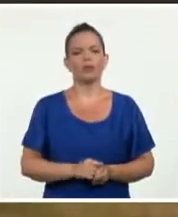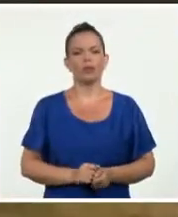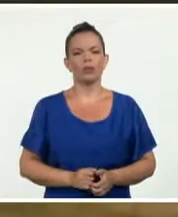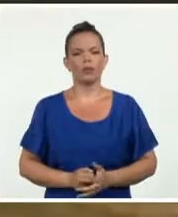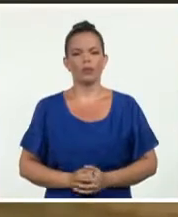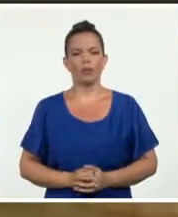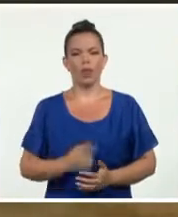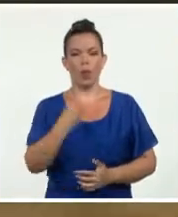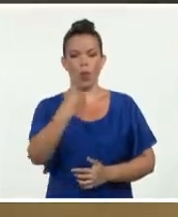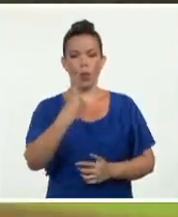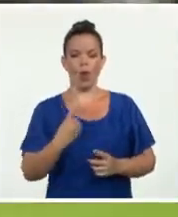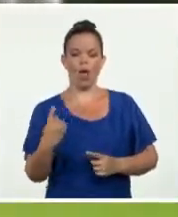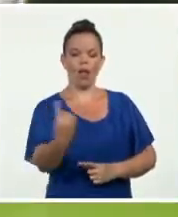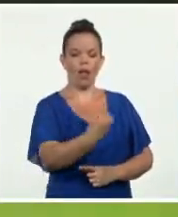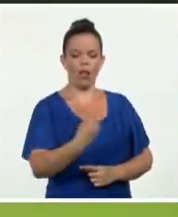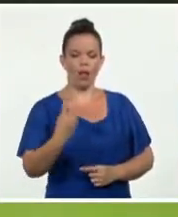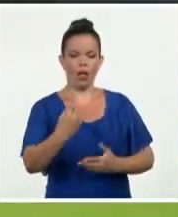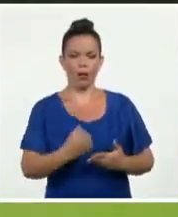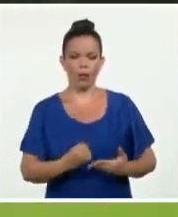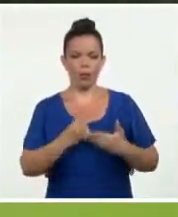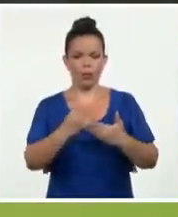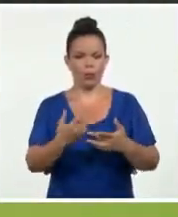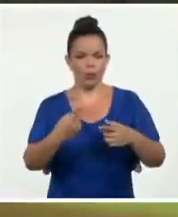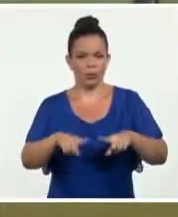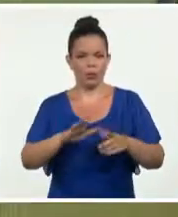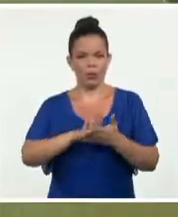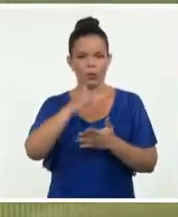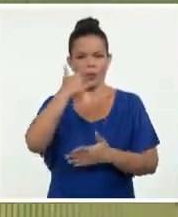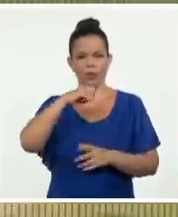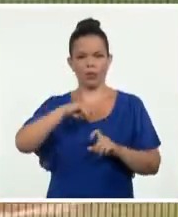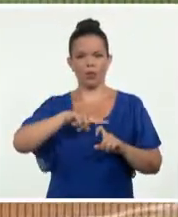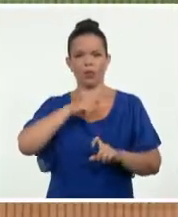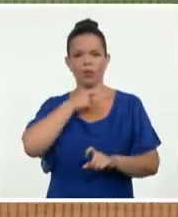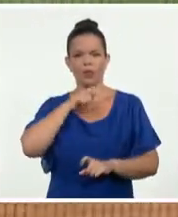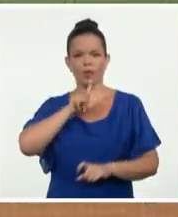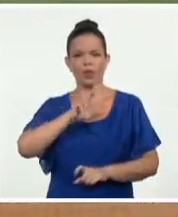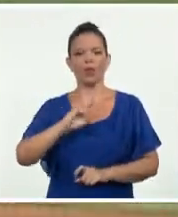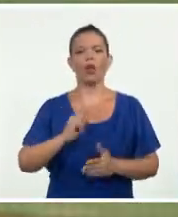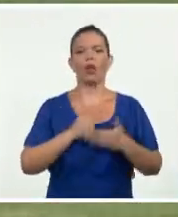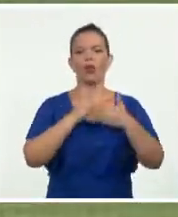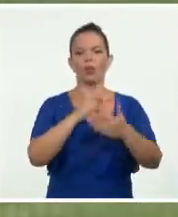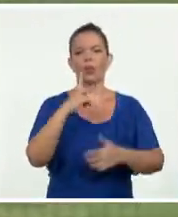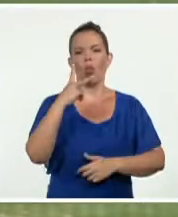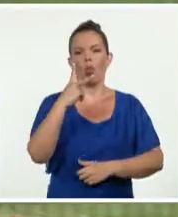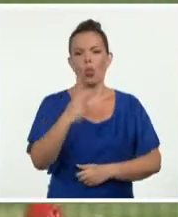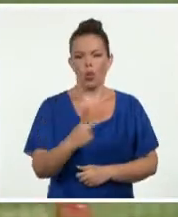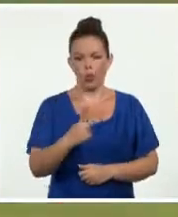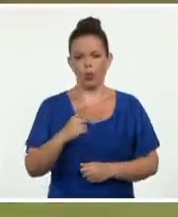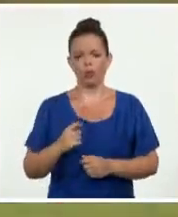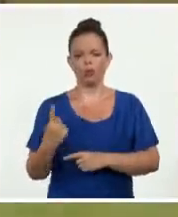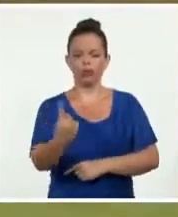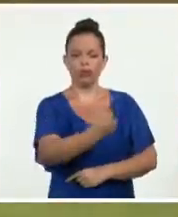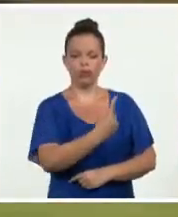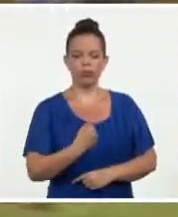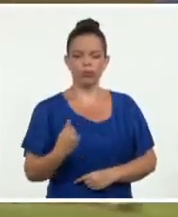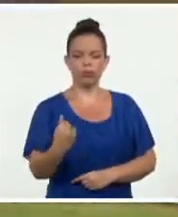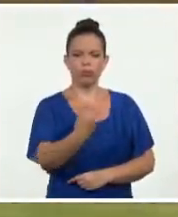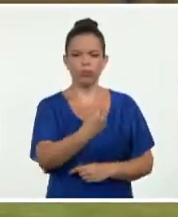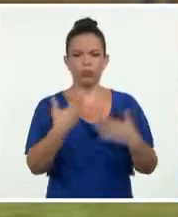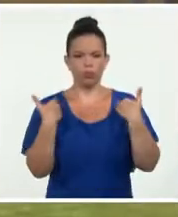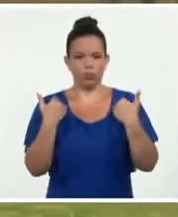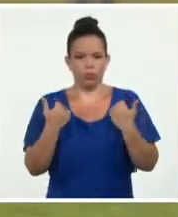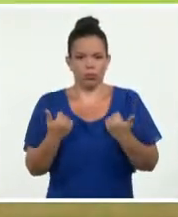carrera impulsada, mientras que Michael Rodríguez remolcó par de anotaciones. Con este resultado, el equipo dirigido por Alexander